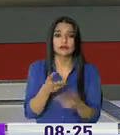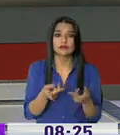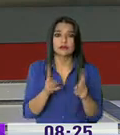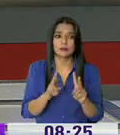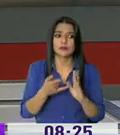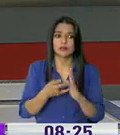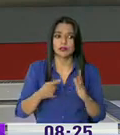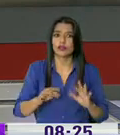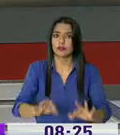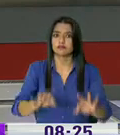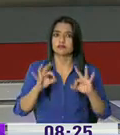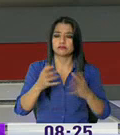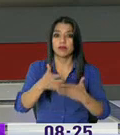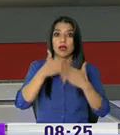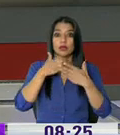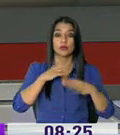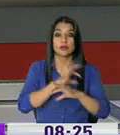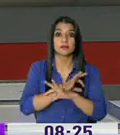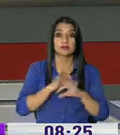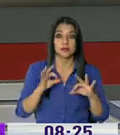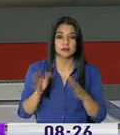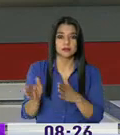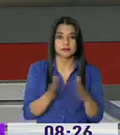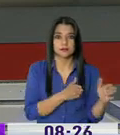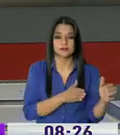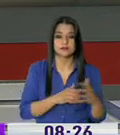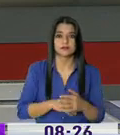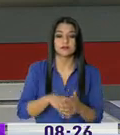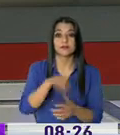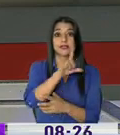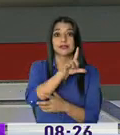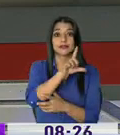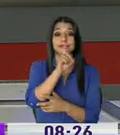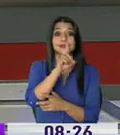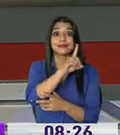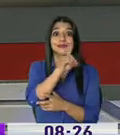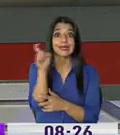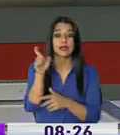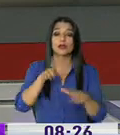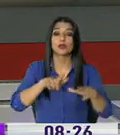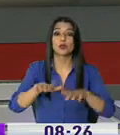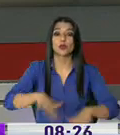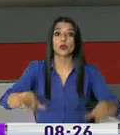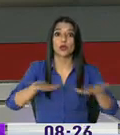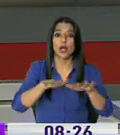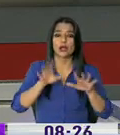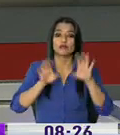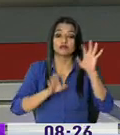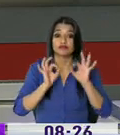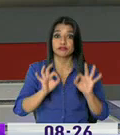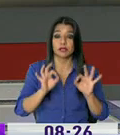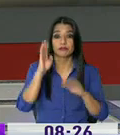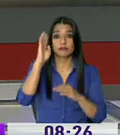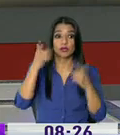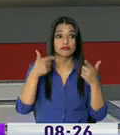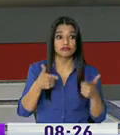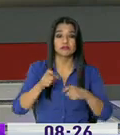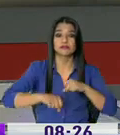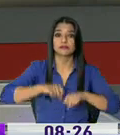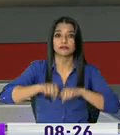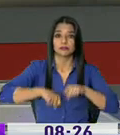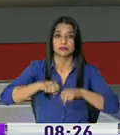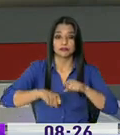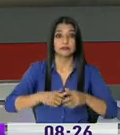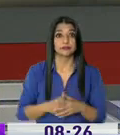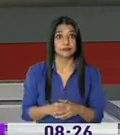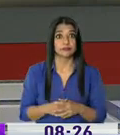tecnología que nos ayuda a la asepsia. 100 puntos estratégicos de la capital son custodiados por policías en bicicleta.